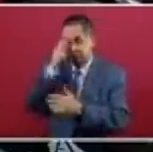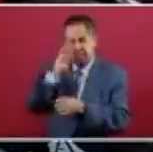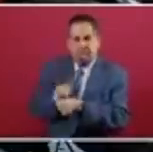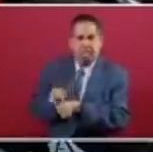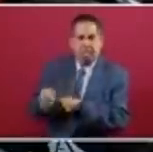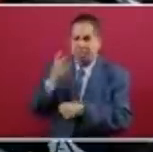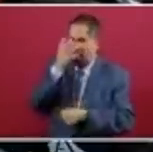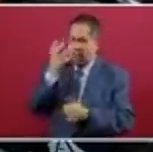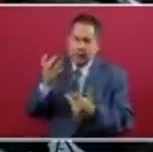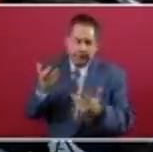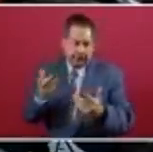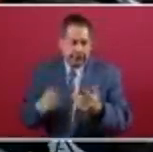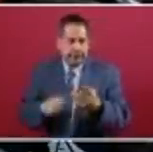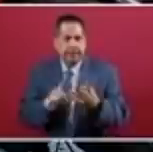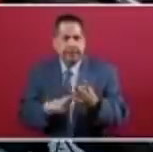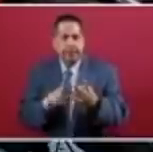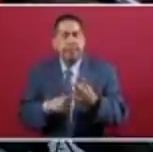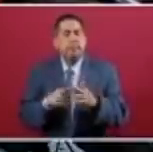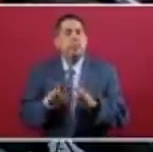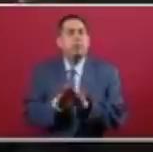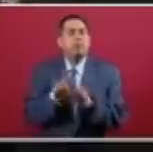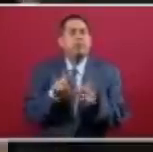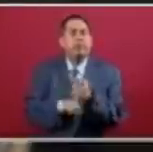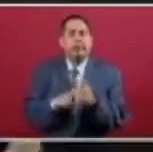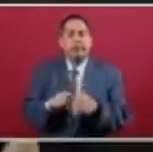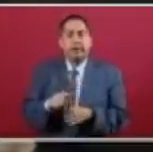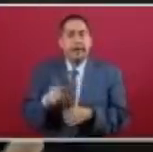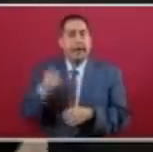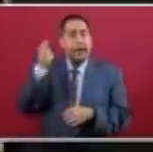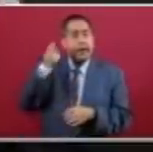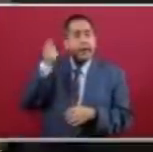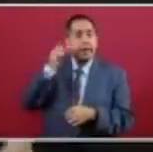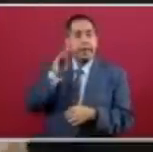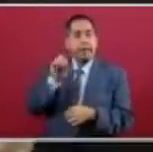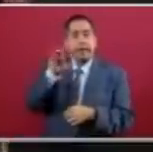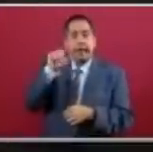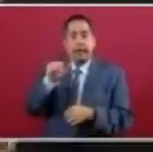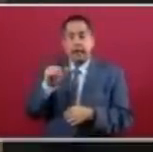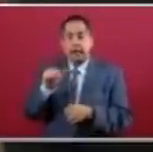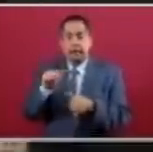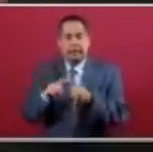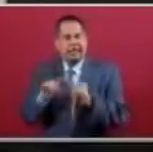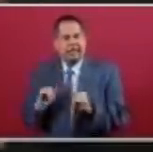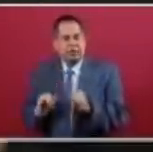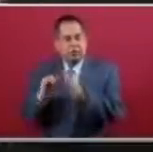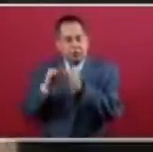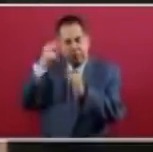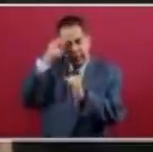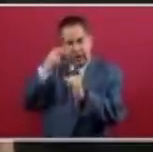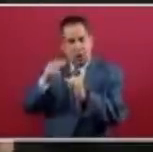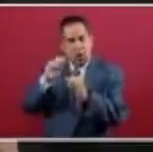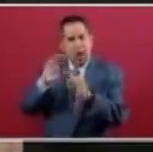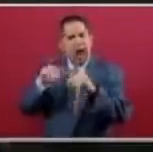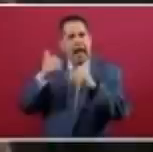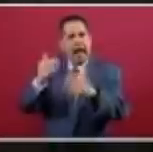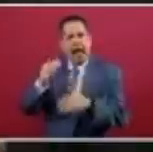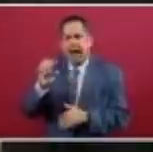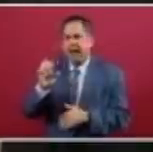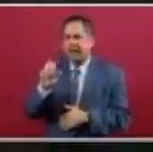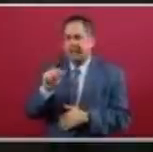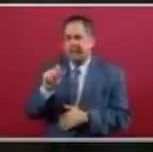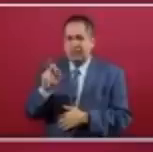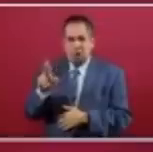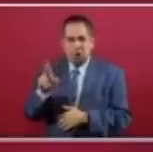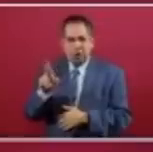una cosa más, el saqueo de las becas de IME, Instituto Mexicano del Exterior, de mexicanos